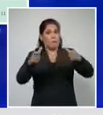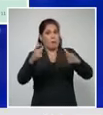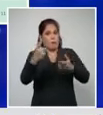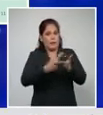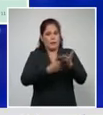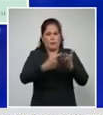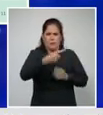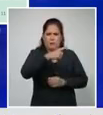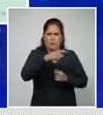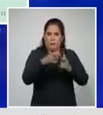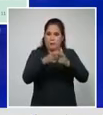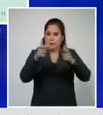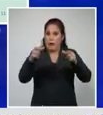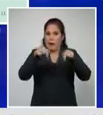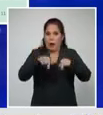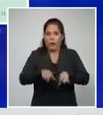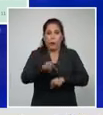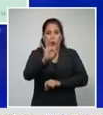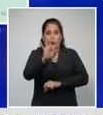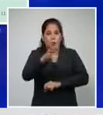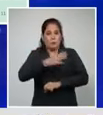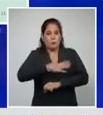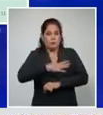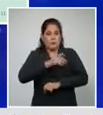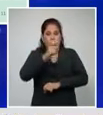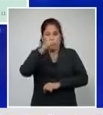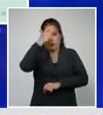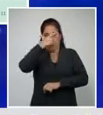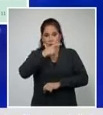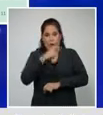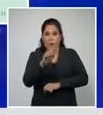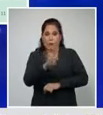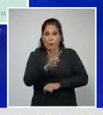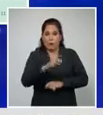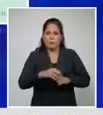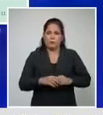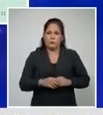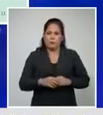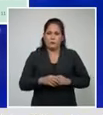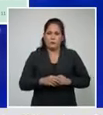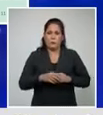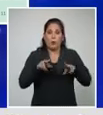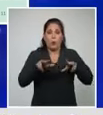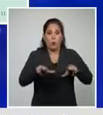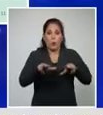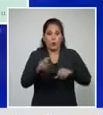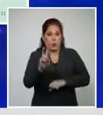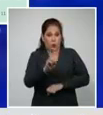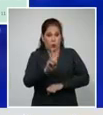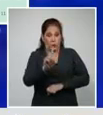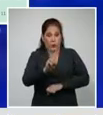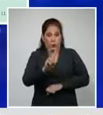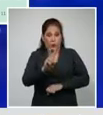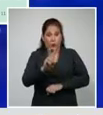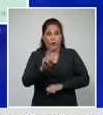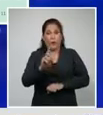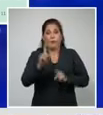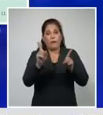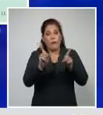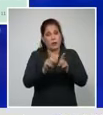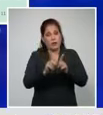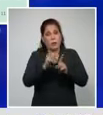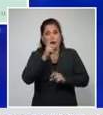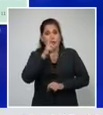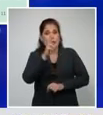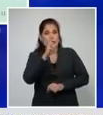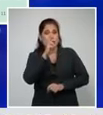atrás. Los 8 casos de Ciego de Ávila, municipio 4, de Morón 2, y de Venezuela y Sirio Redondo,